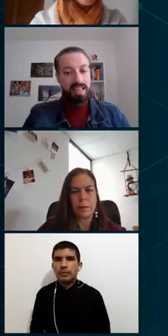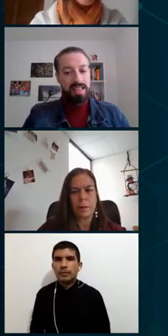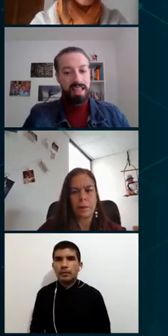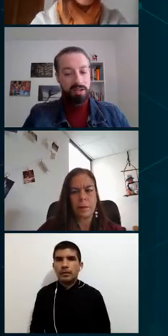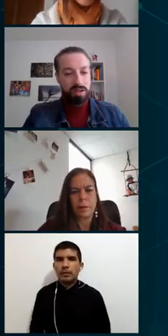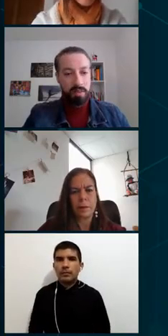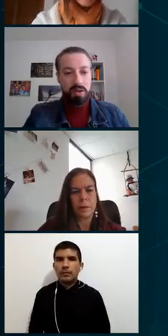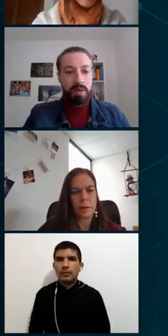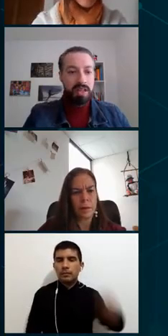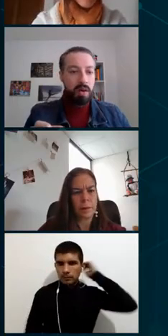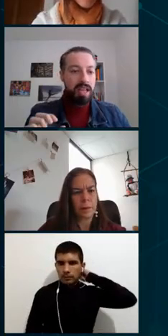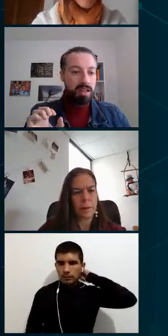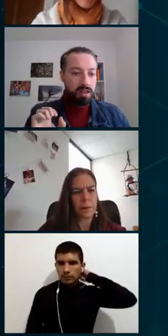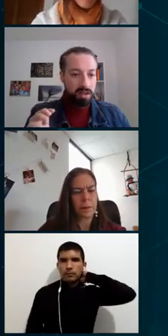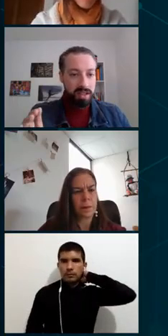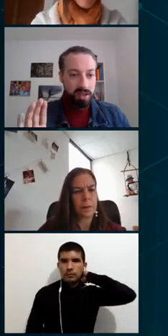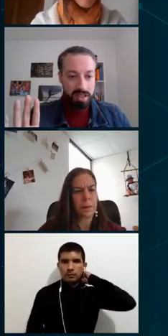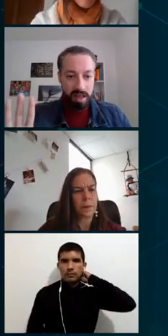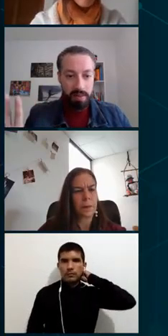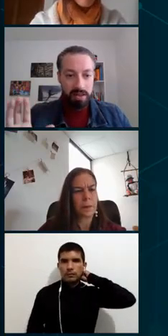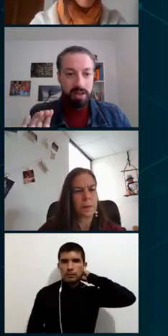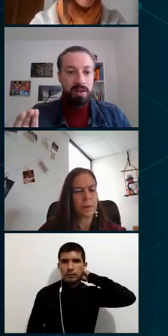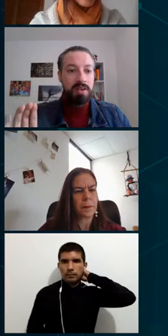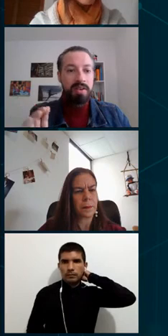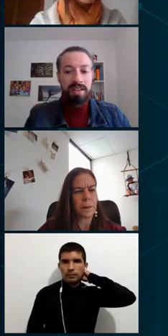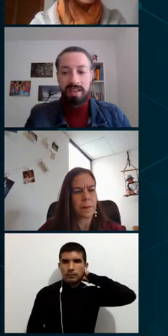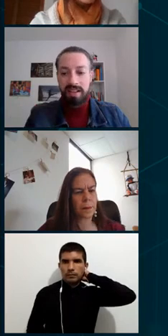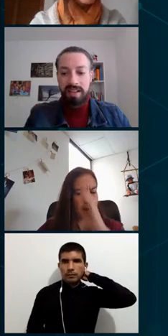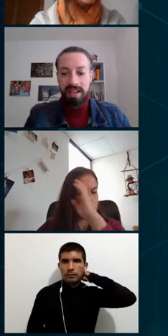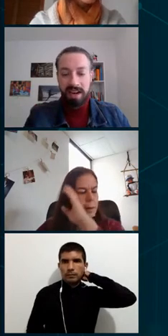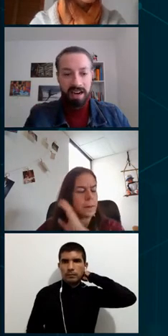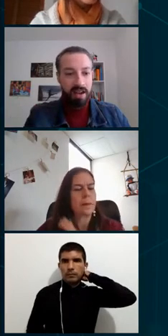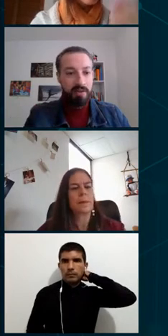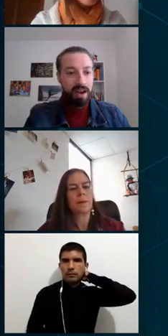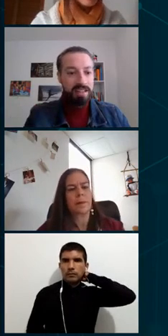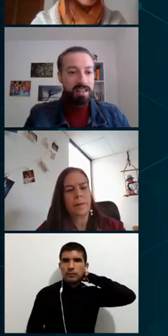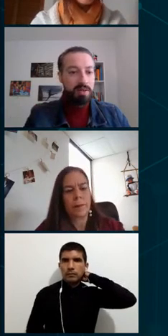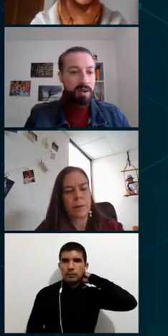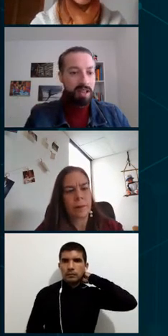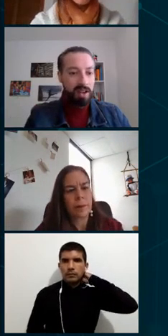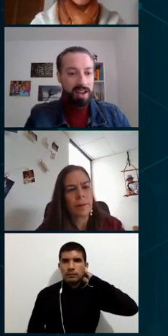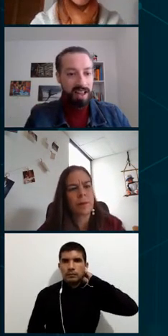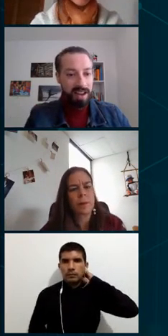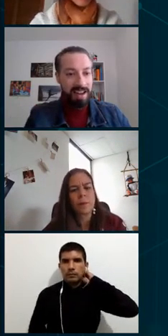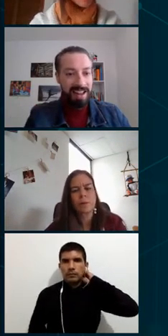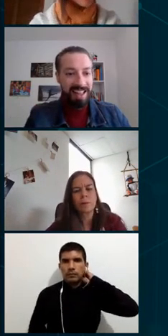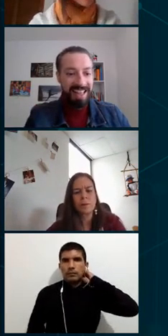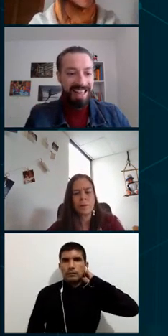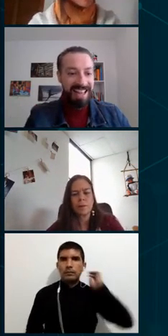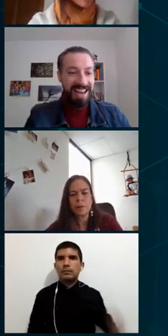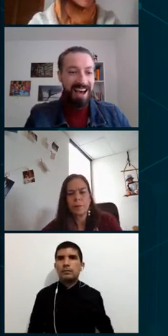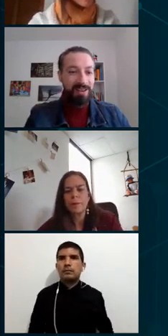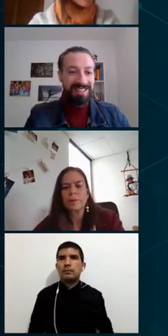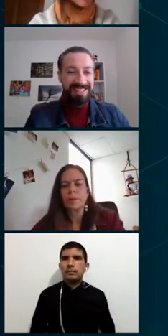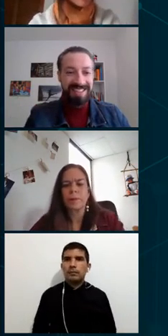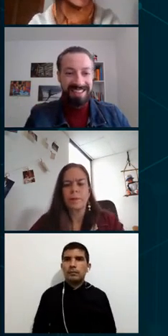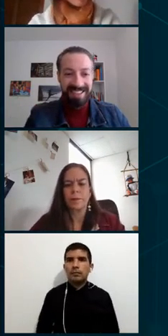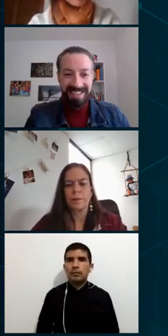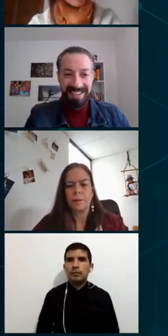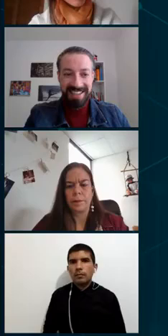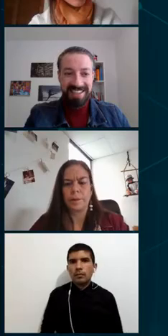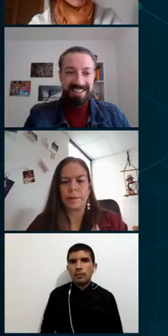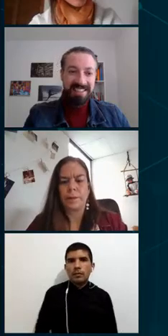Dale, Lady. Te escuchamos un poquito bajito, entonces no sé si de pronto. Eso te entiende. Refuerzas un poquito la